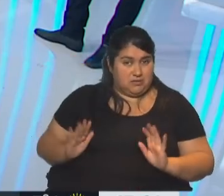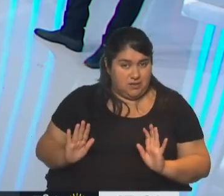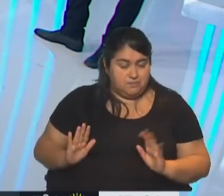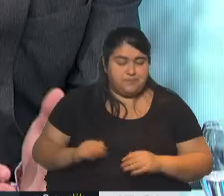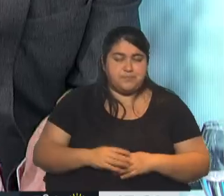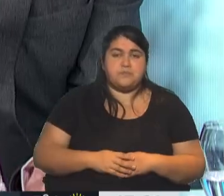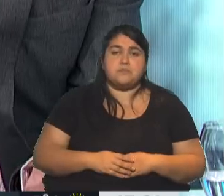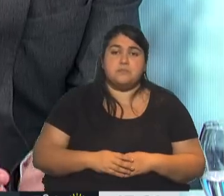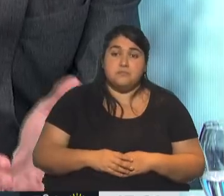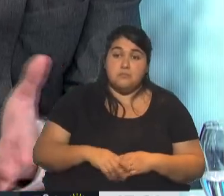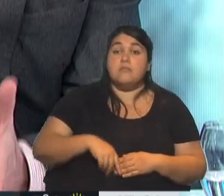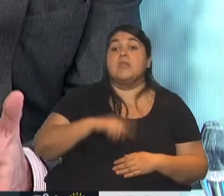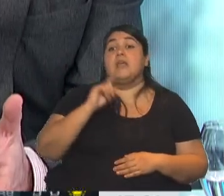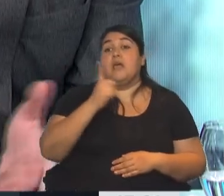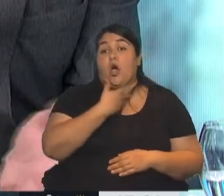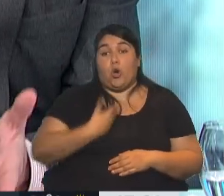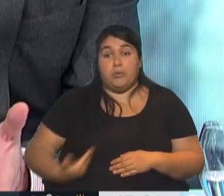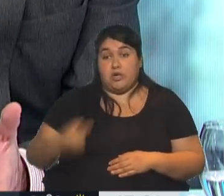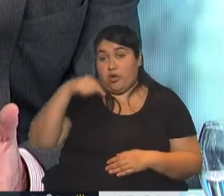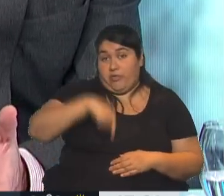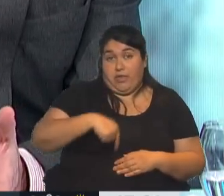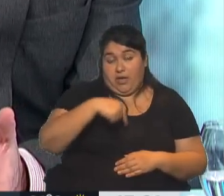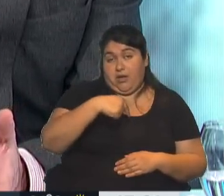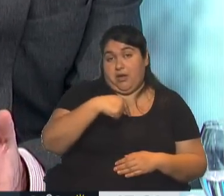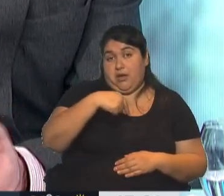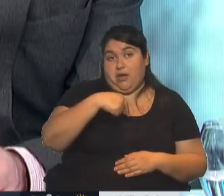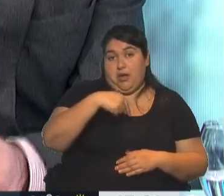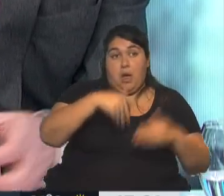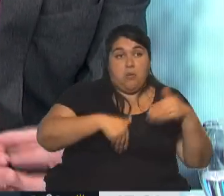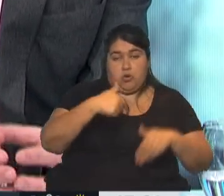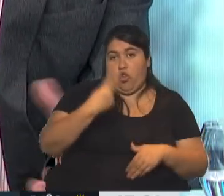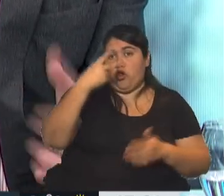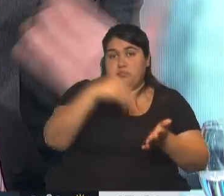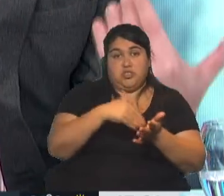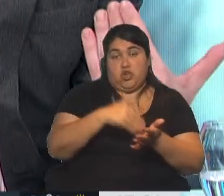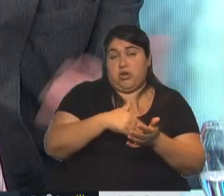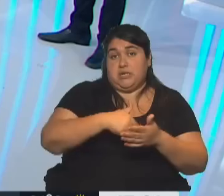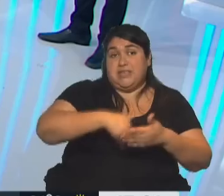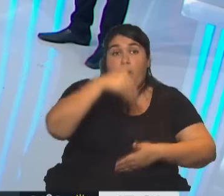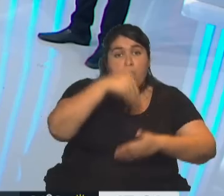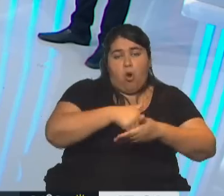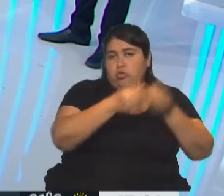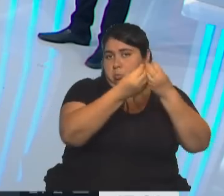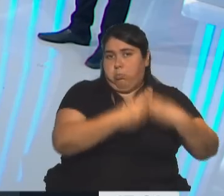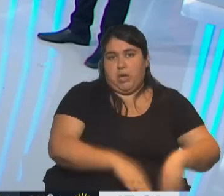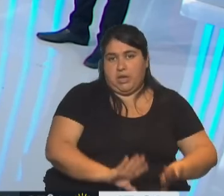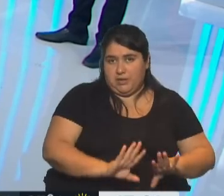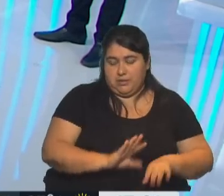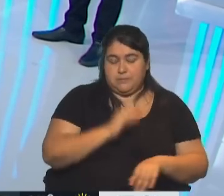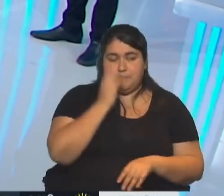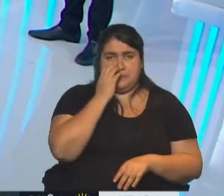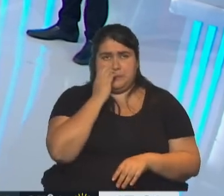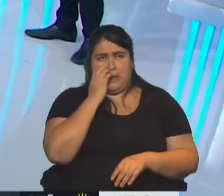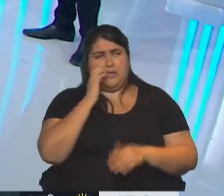de lo que sucedió es que la Alianza Gobernante perdió casi 2 millones de votos. ¿Sí? Y toda esta agenda que mencionábamos recién a partir de los